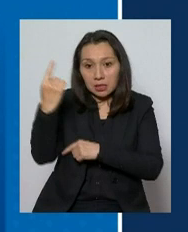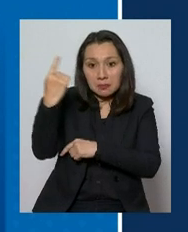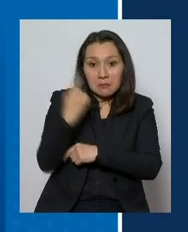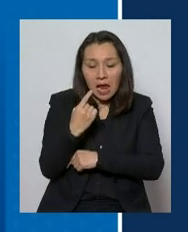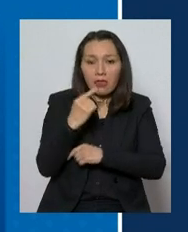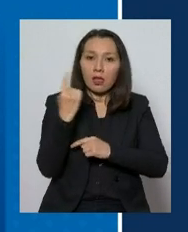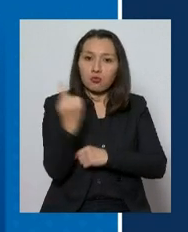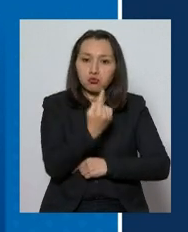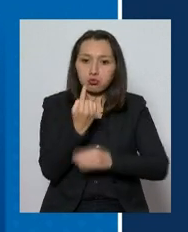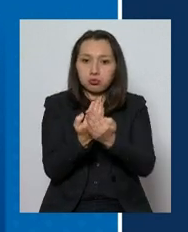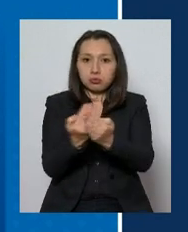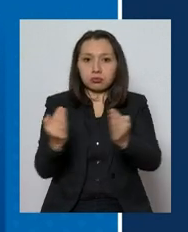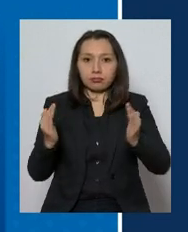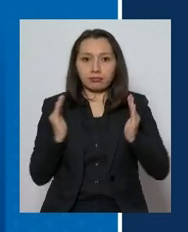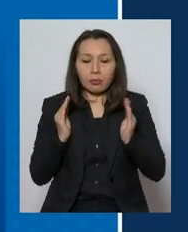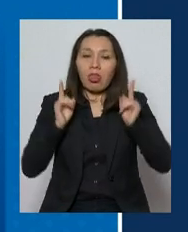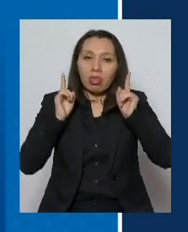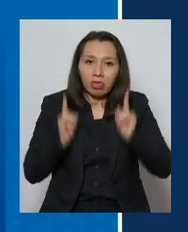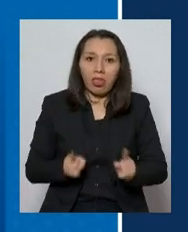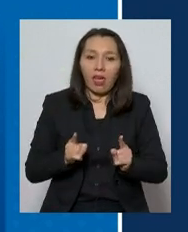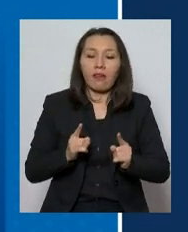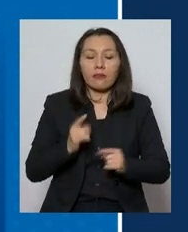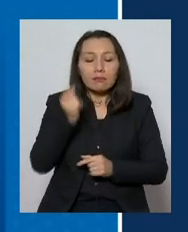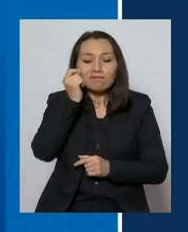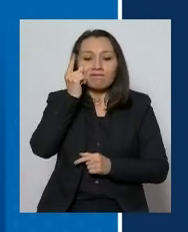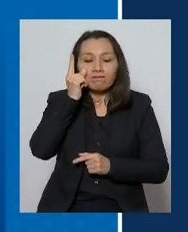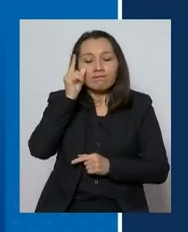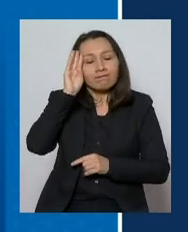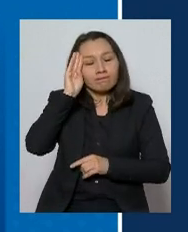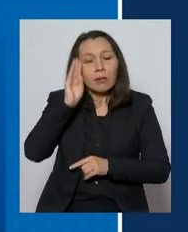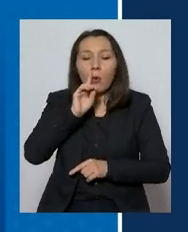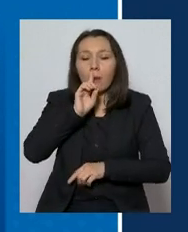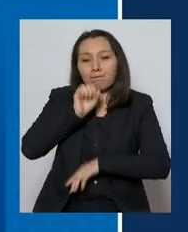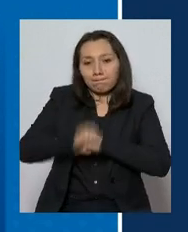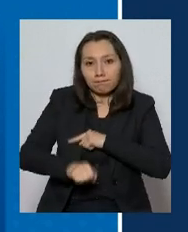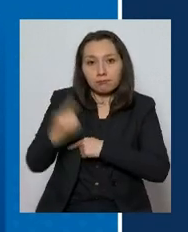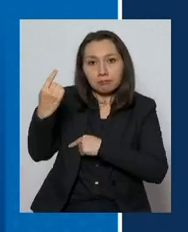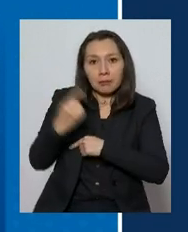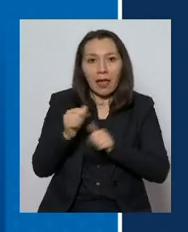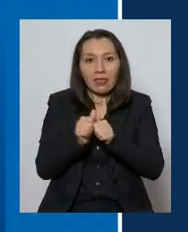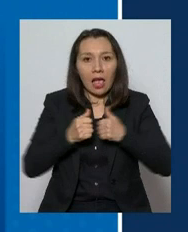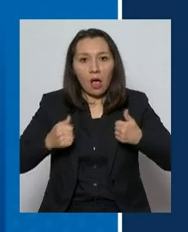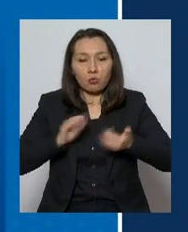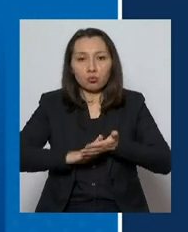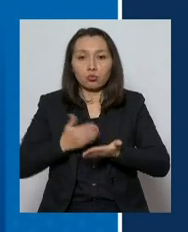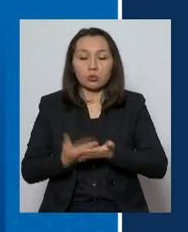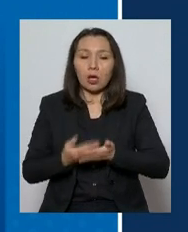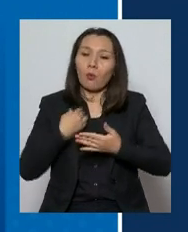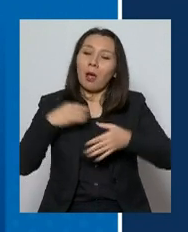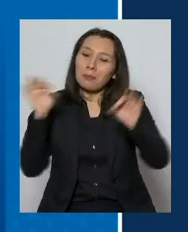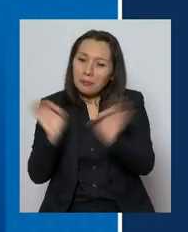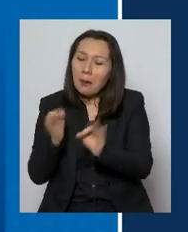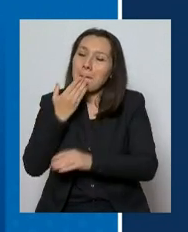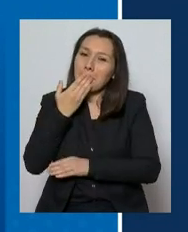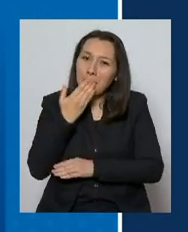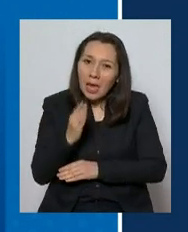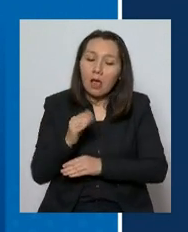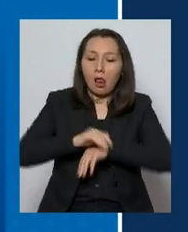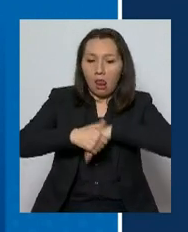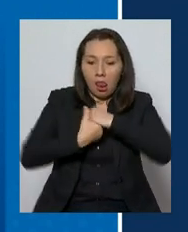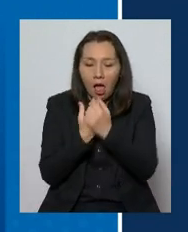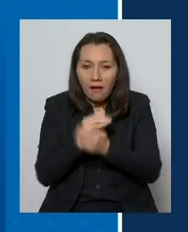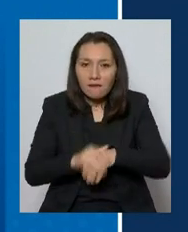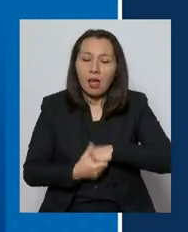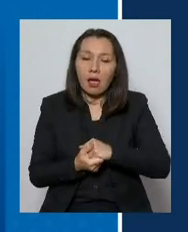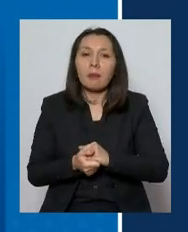los aislamientos, se deben tomar en consideración las medidas que como autoridad sanitaria hemos recomendado, como el lavado de